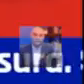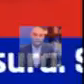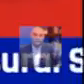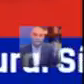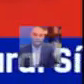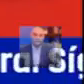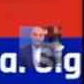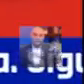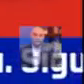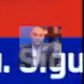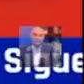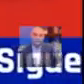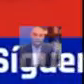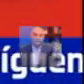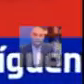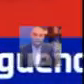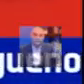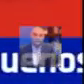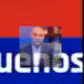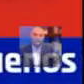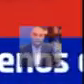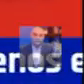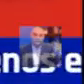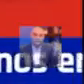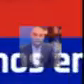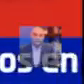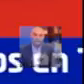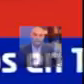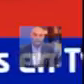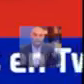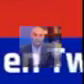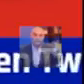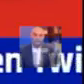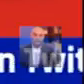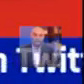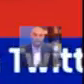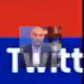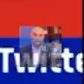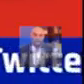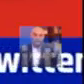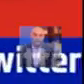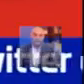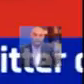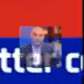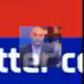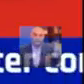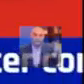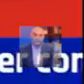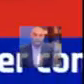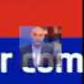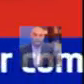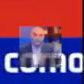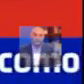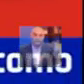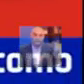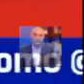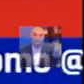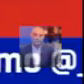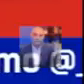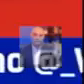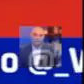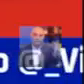es lo único que han dicho estos personajes como León